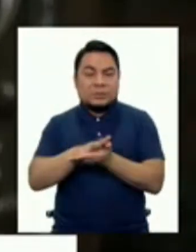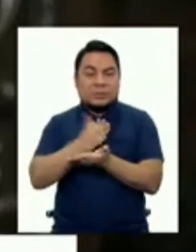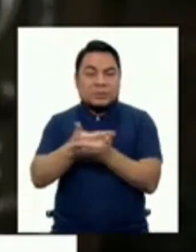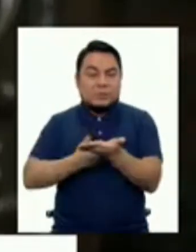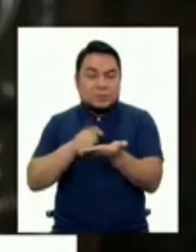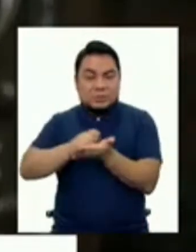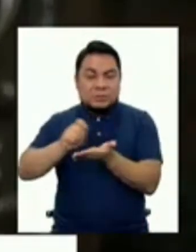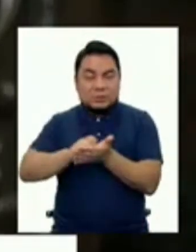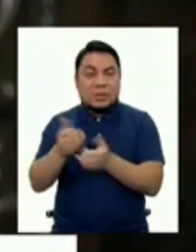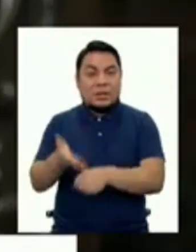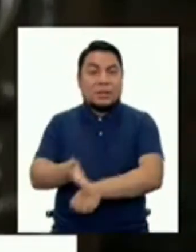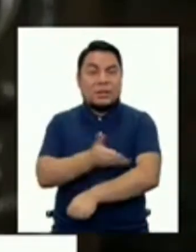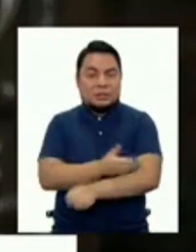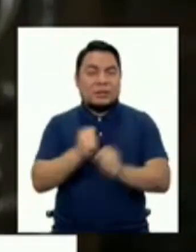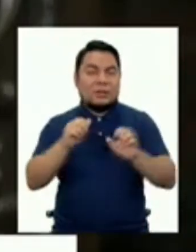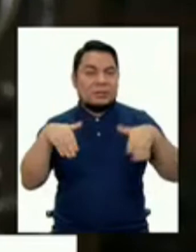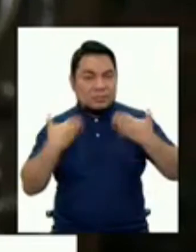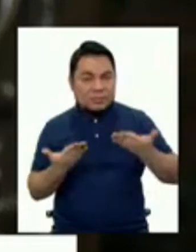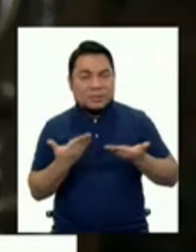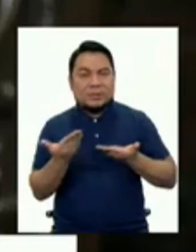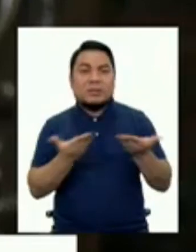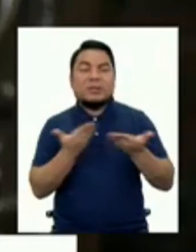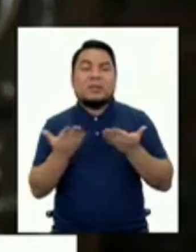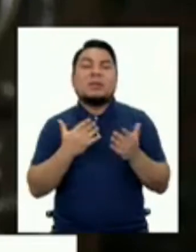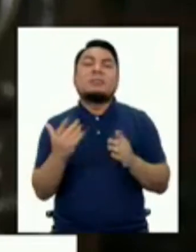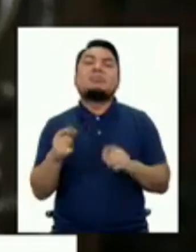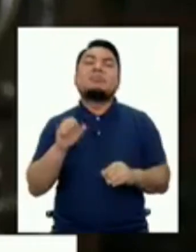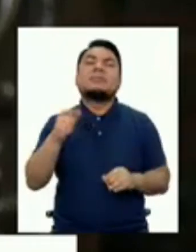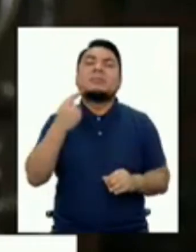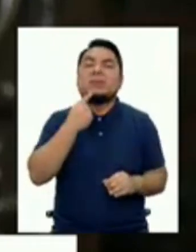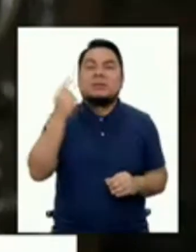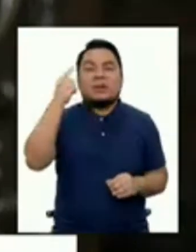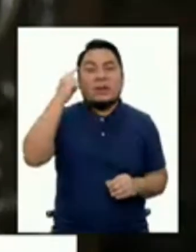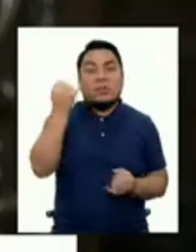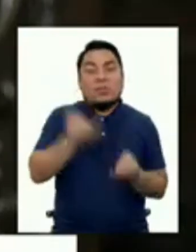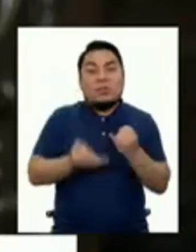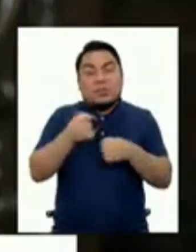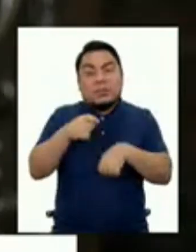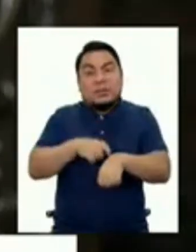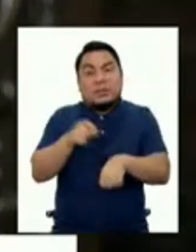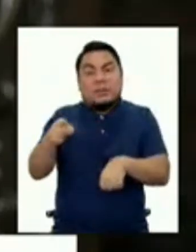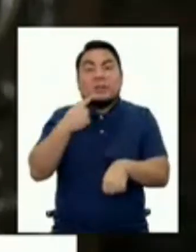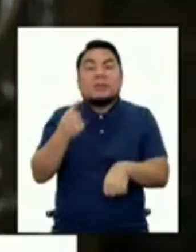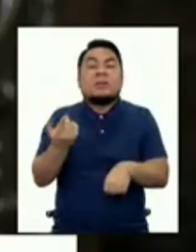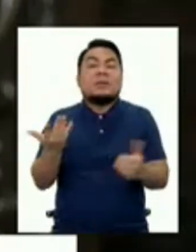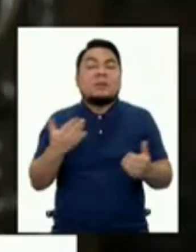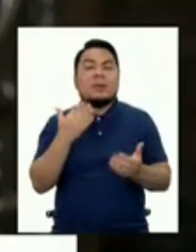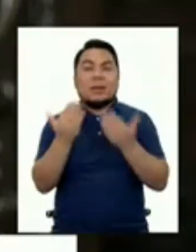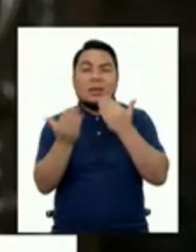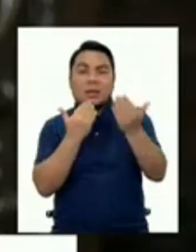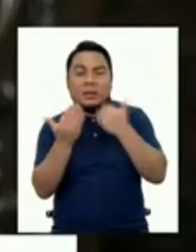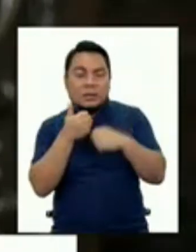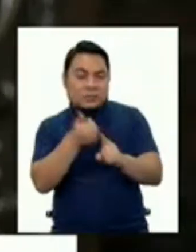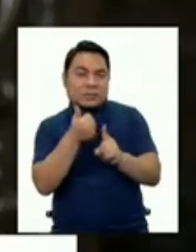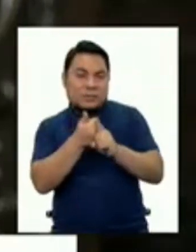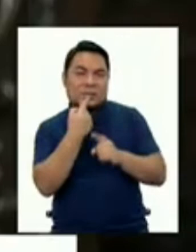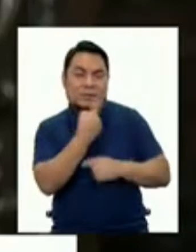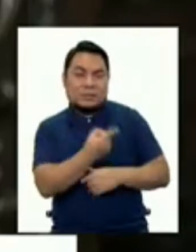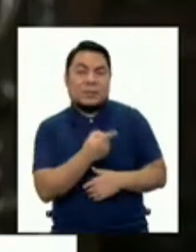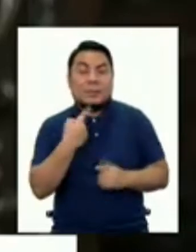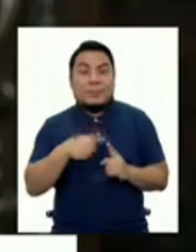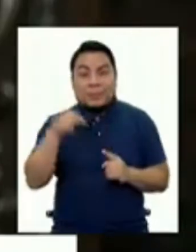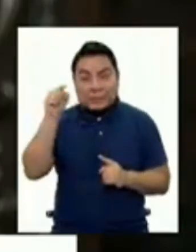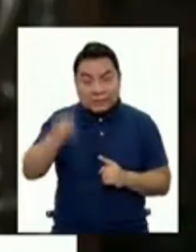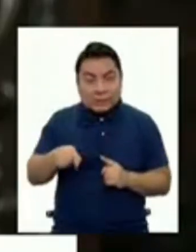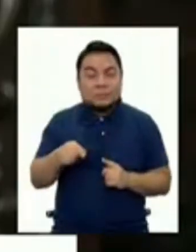consulta previa puedan ser con mecanismos virtuales, a excepción de la última etapa, que es la etapa de diálogo propiamente dicho. Pero en